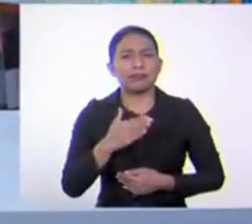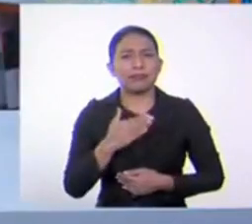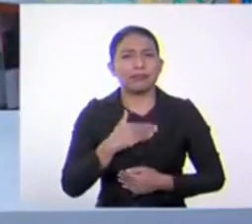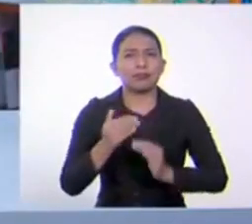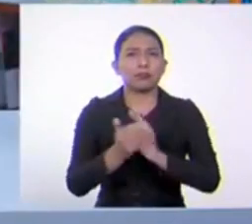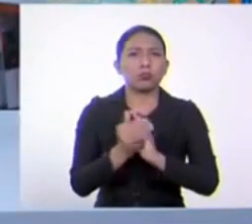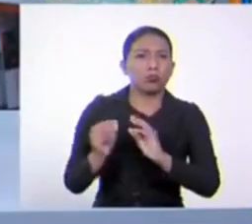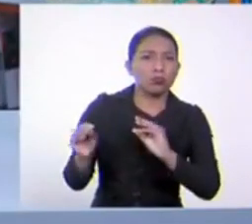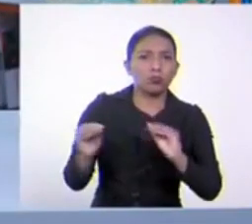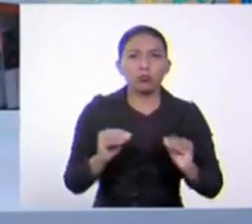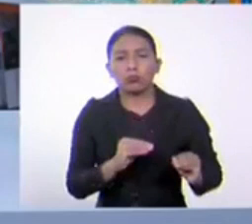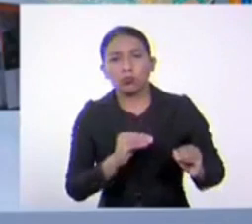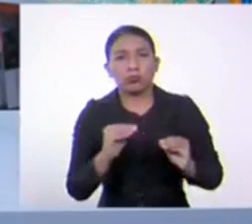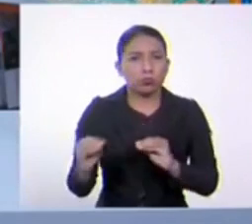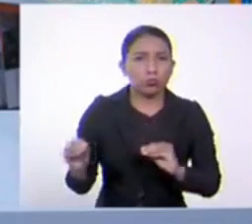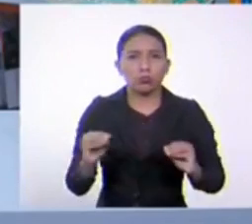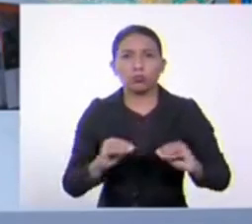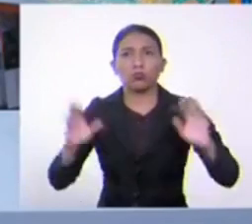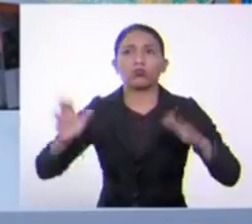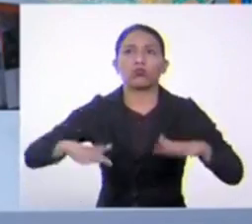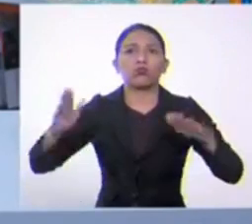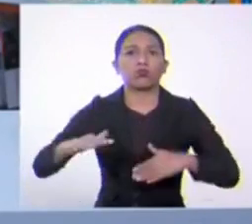moverse e incluso volar.